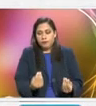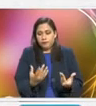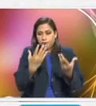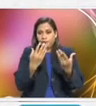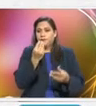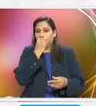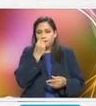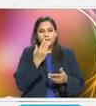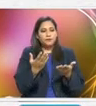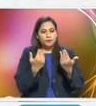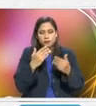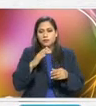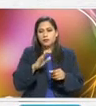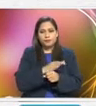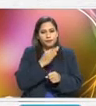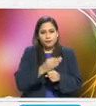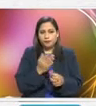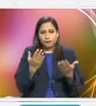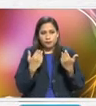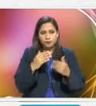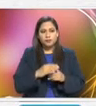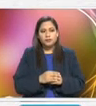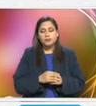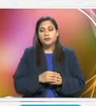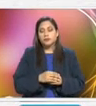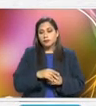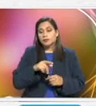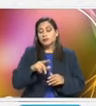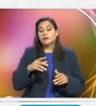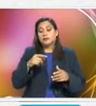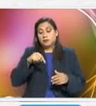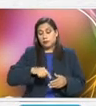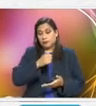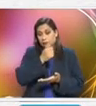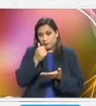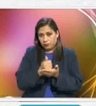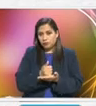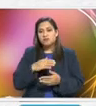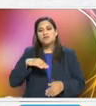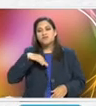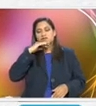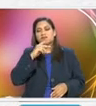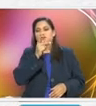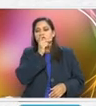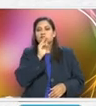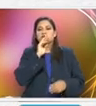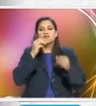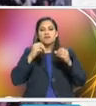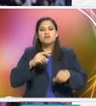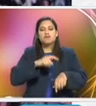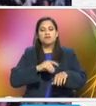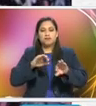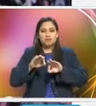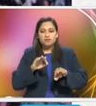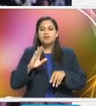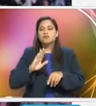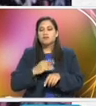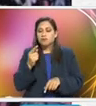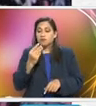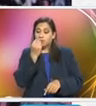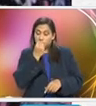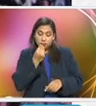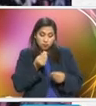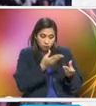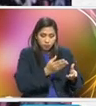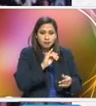alimentos suficientes. Acá a nivel urbano, en la ciudad, el descuido que tenemos con respecto a la alimentación no es solo comer, sino